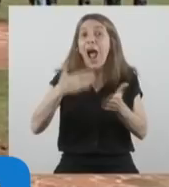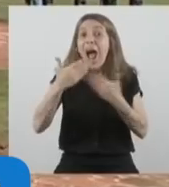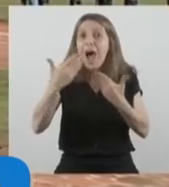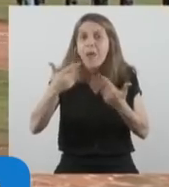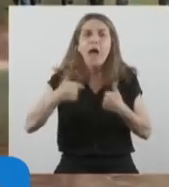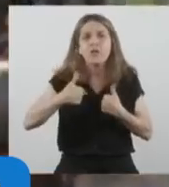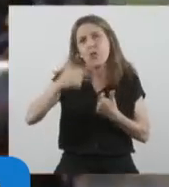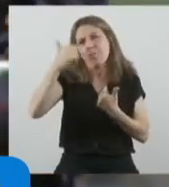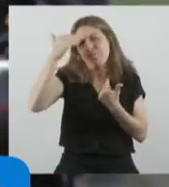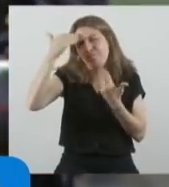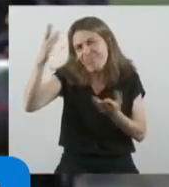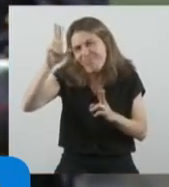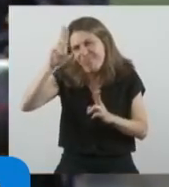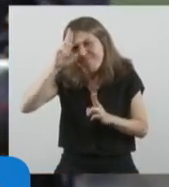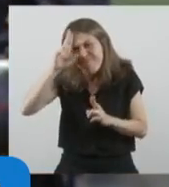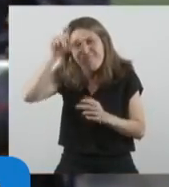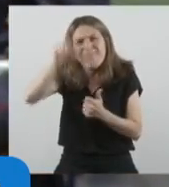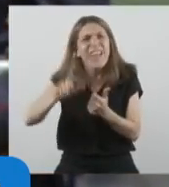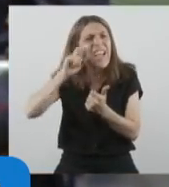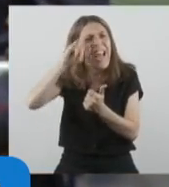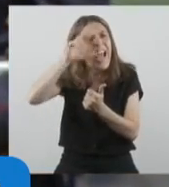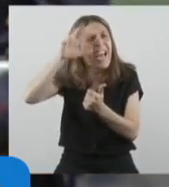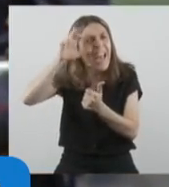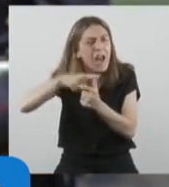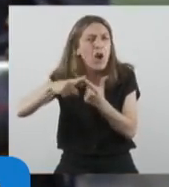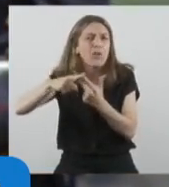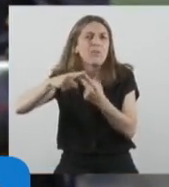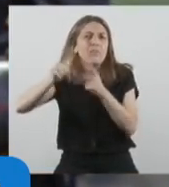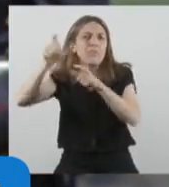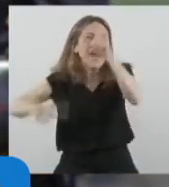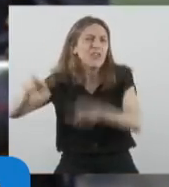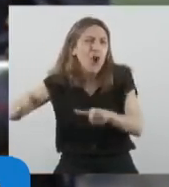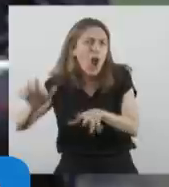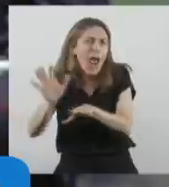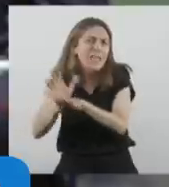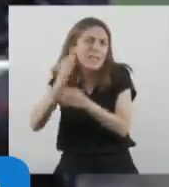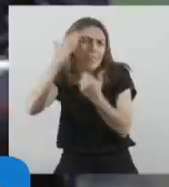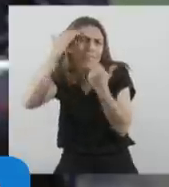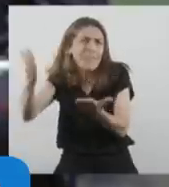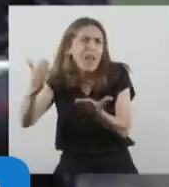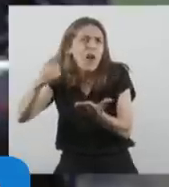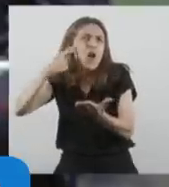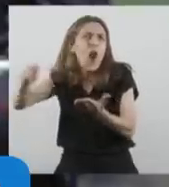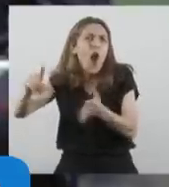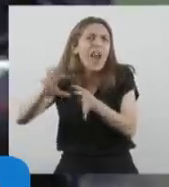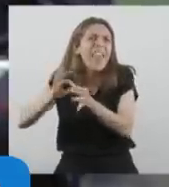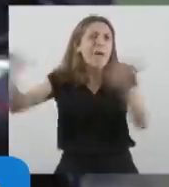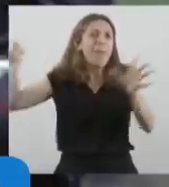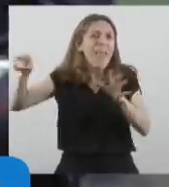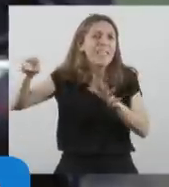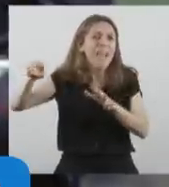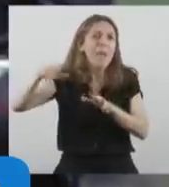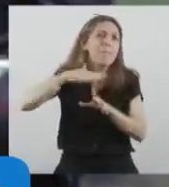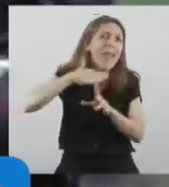tributo a guerrero y al verdaderos artífices de la independencia mexicana no pudo dejar de